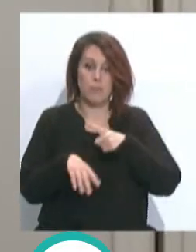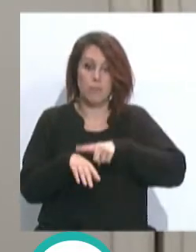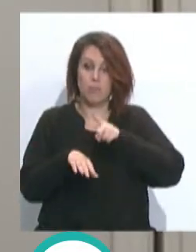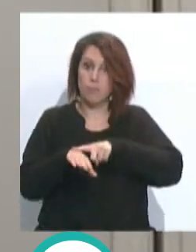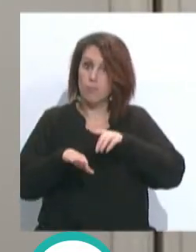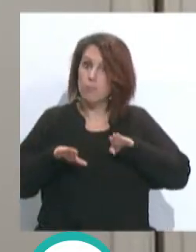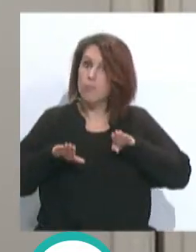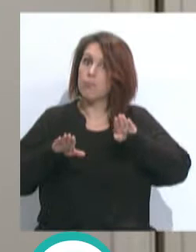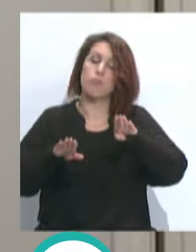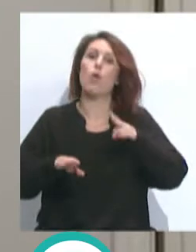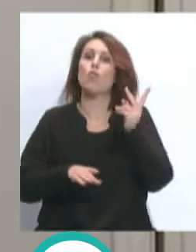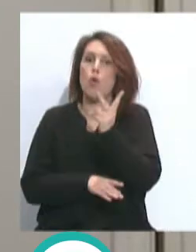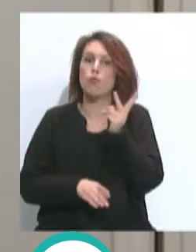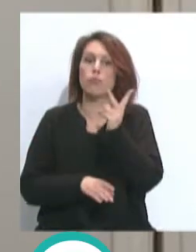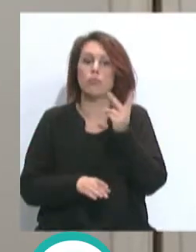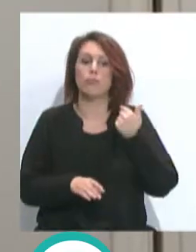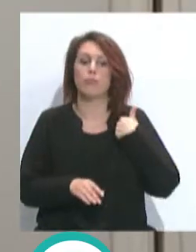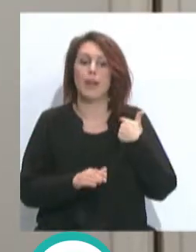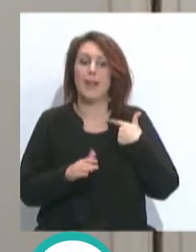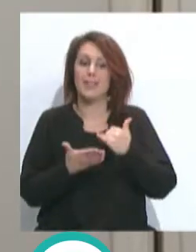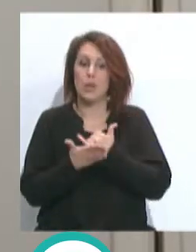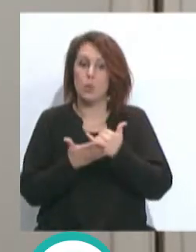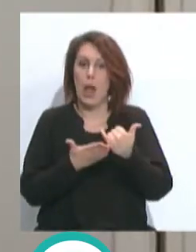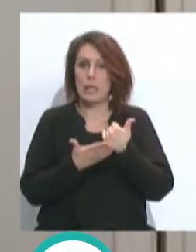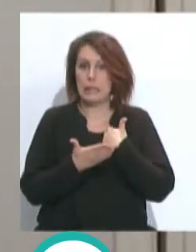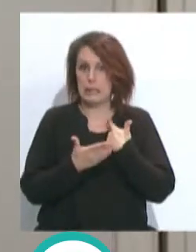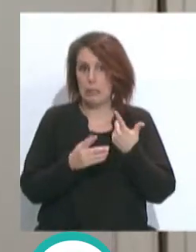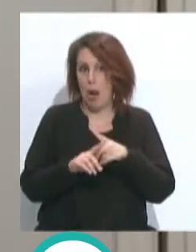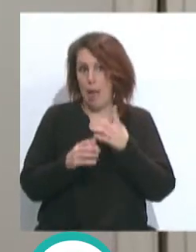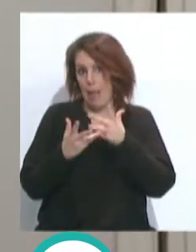simultaneidad, que era que me quitan las asignaturas que no son